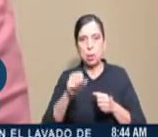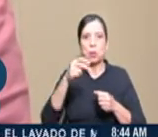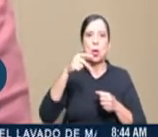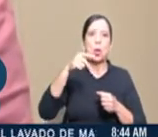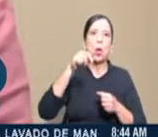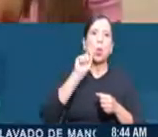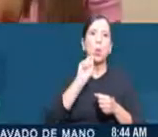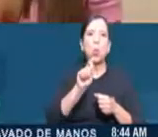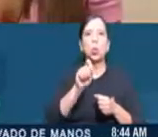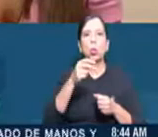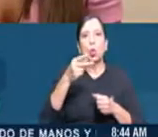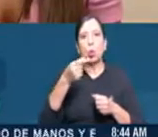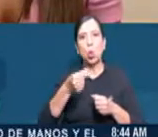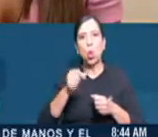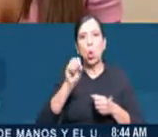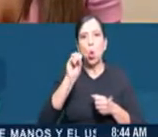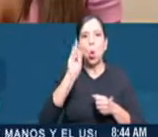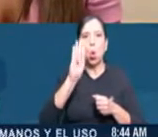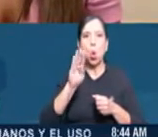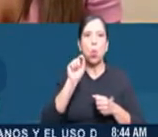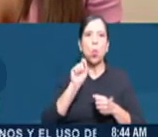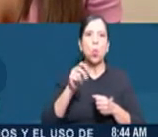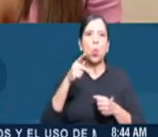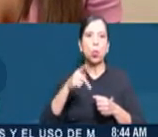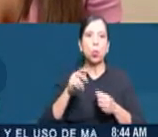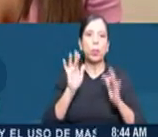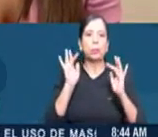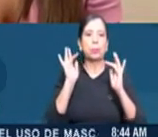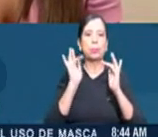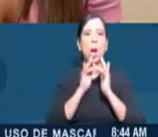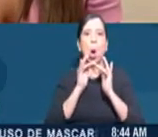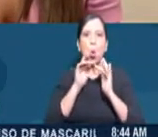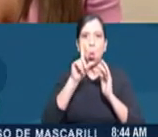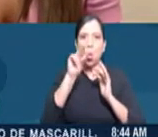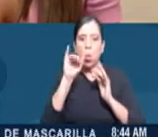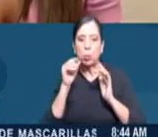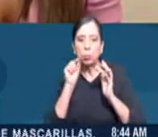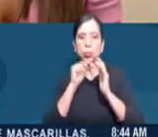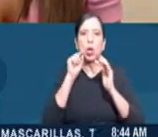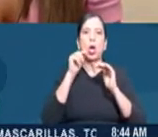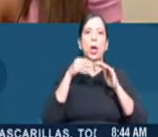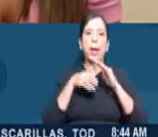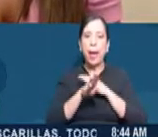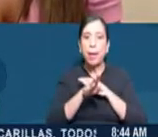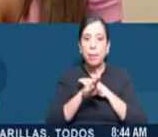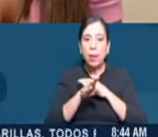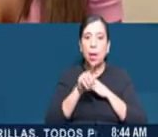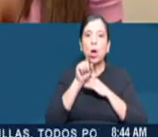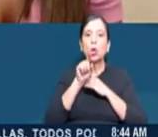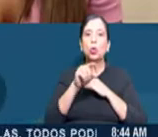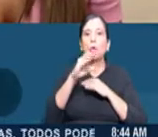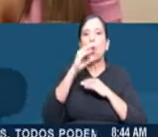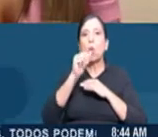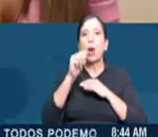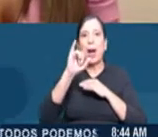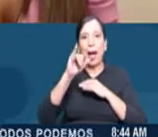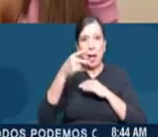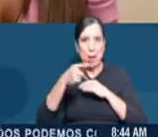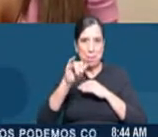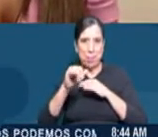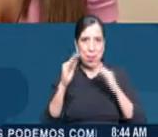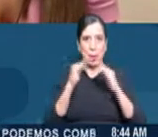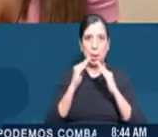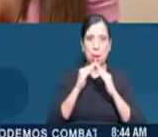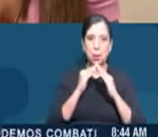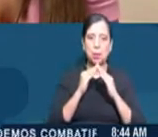mides.gov.pa. Ahí hay un link directo hacia la plataforma Tu Caipi en Casa. Y bueno,